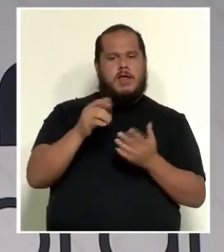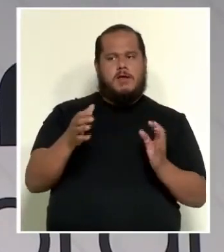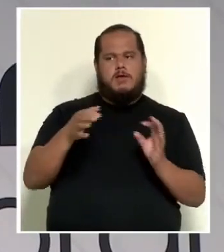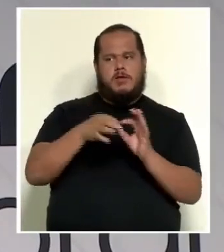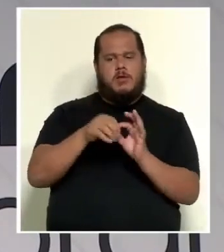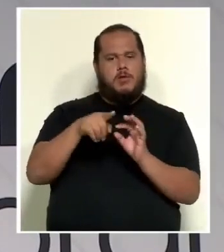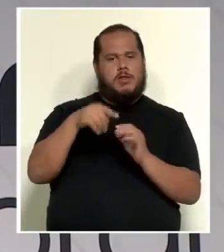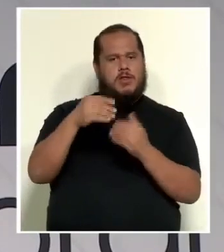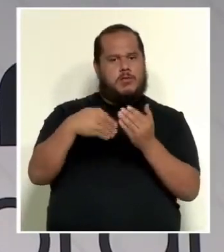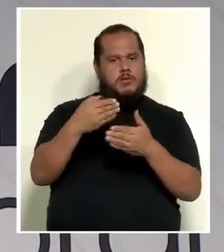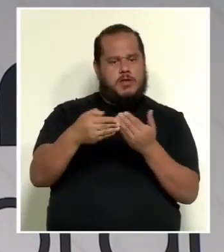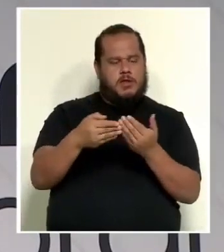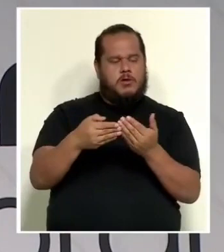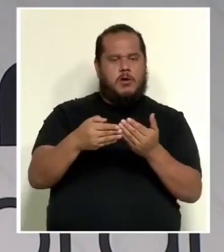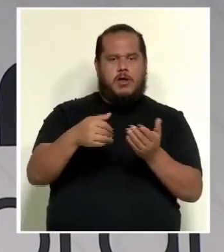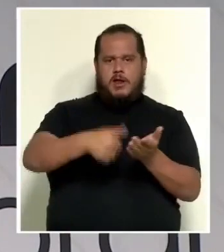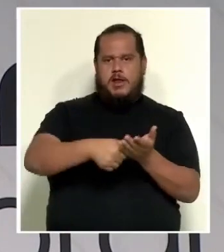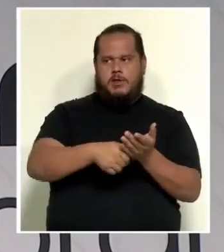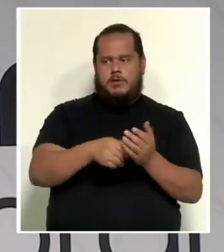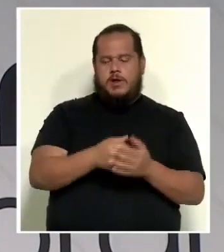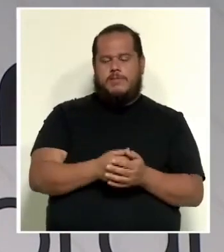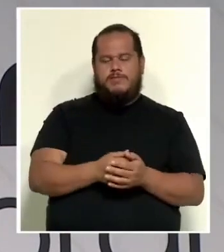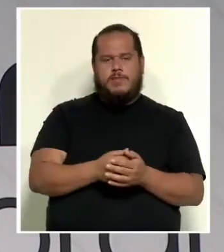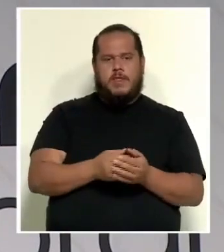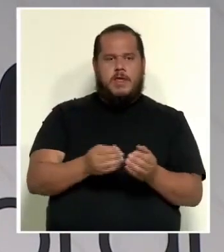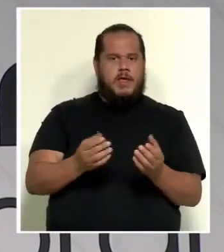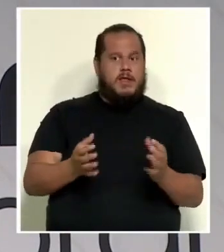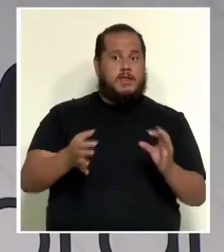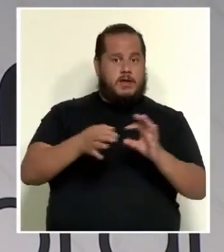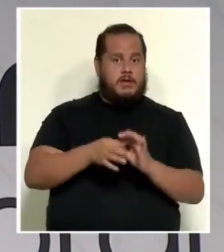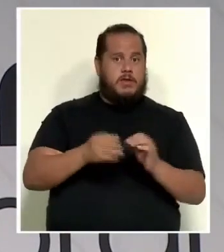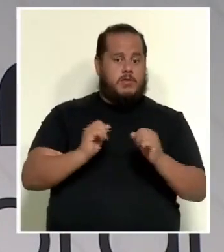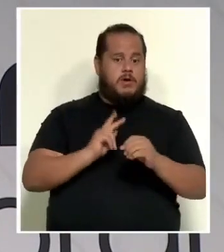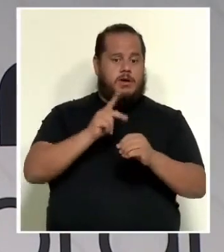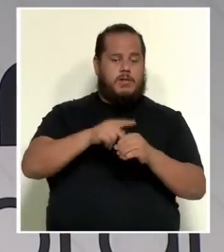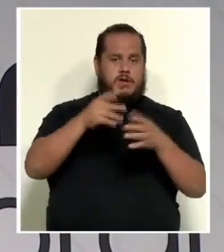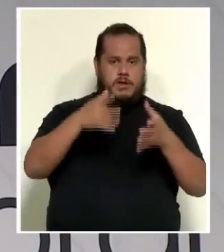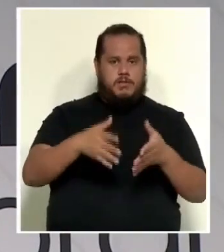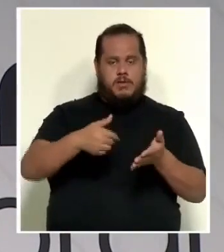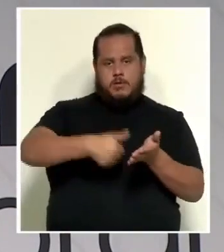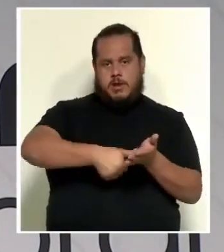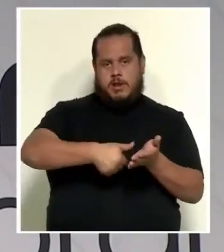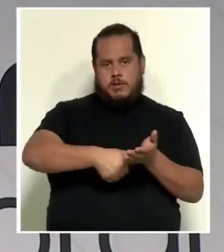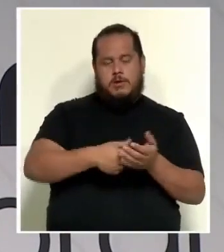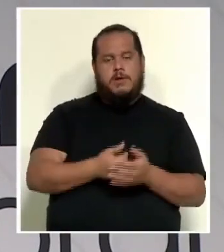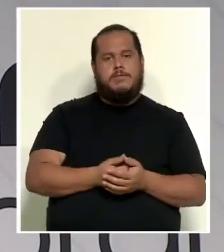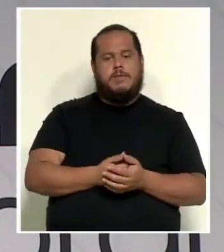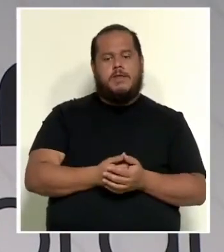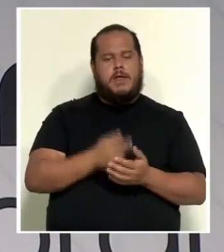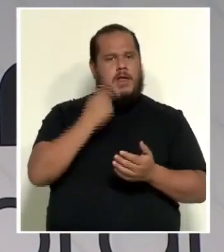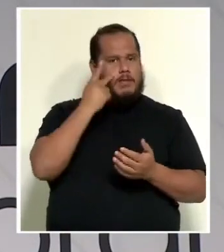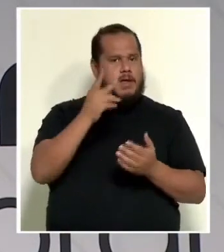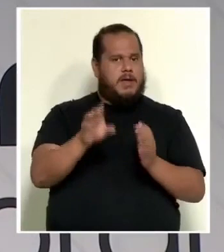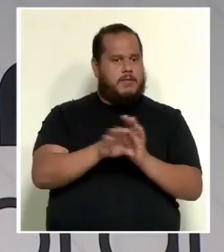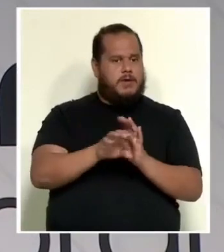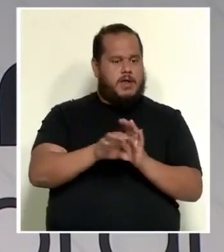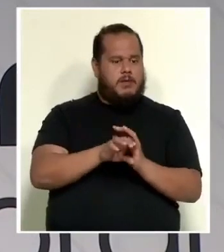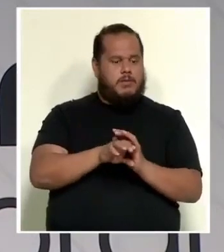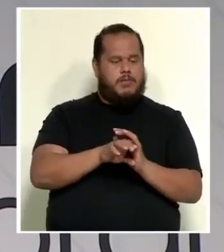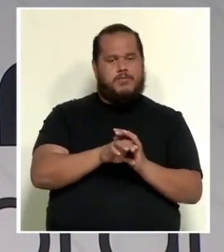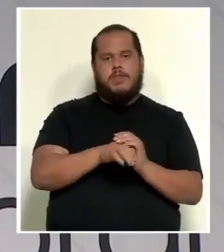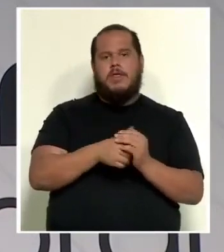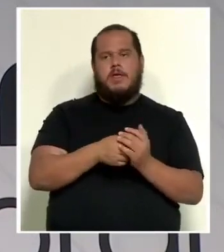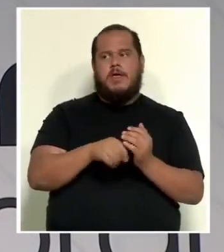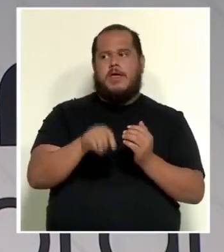con este proceso electoral en particular, pues sin duda tiene que ver con la participación electoral, ¿verdad? Vean que, por ejemplo, cuando